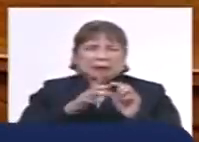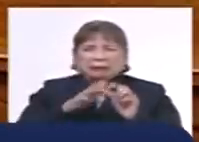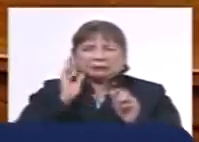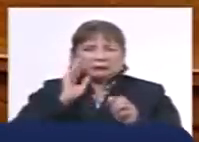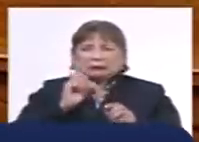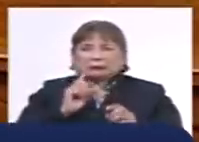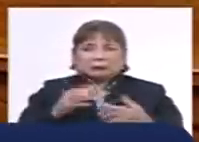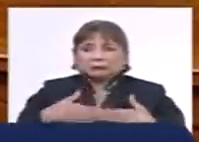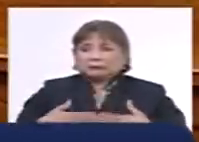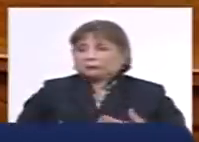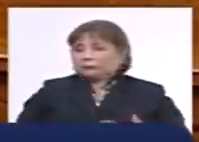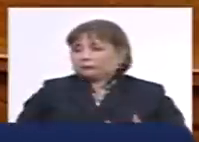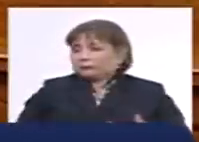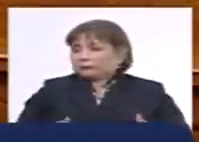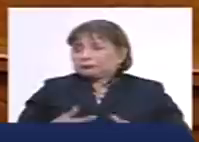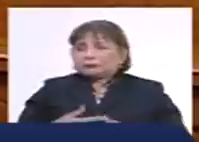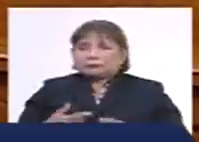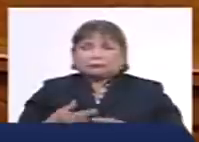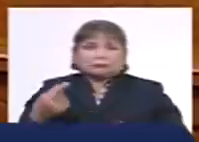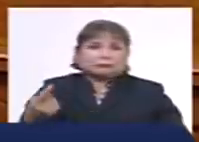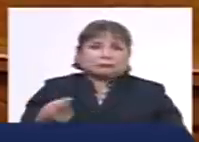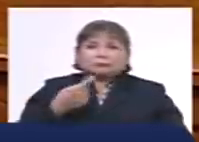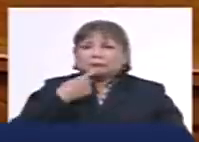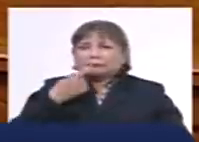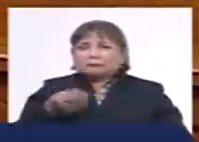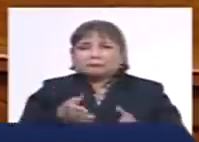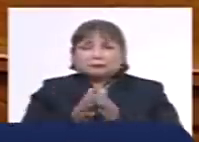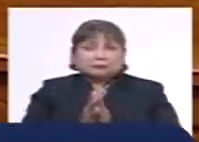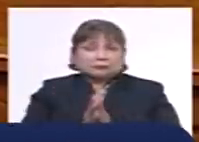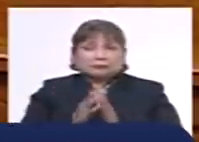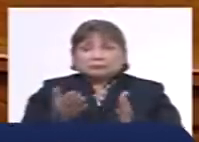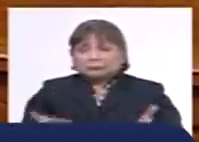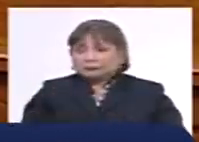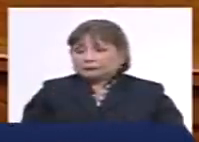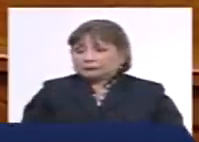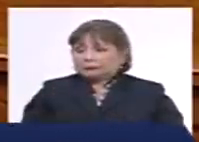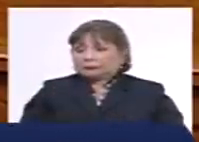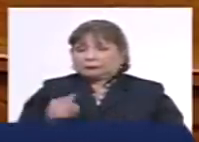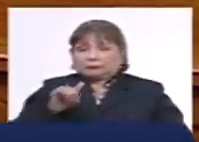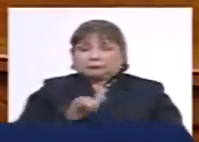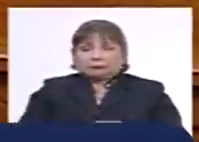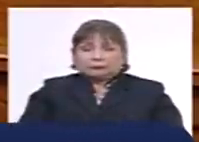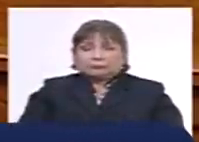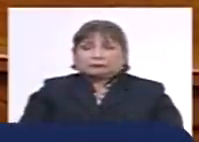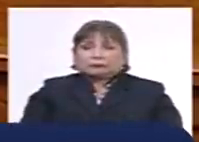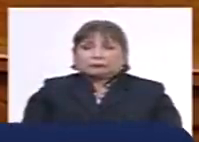¿no? Entonces simplemente tengo que pedir que la